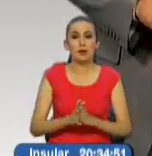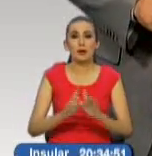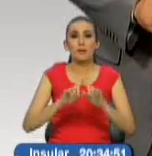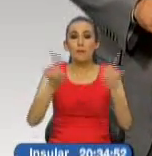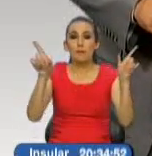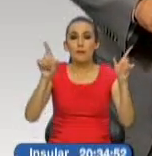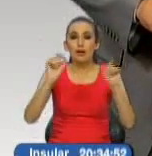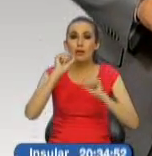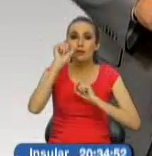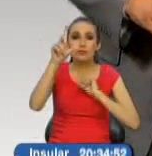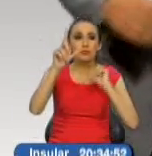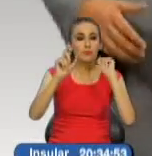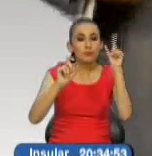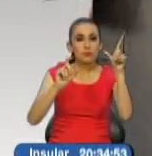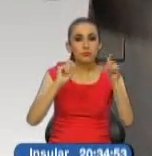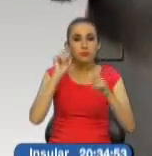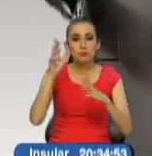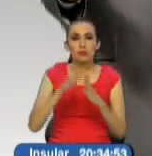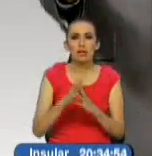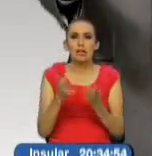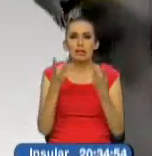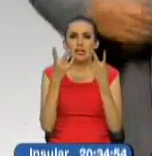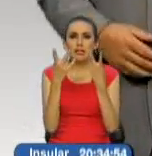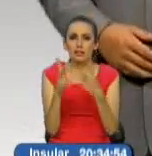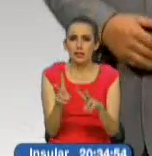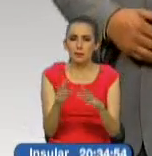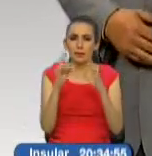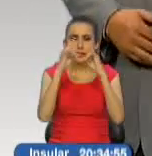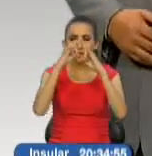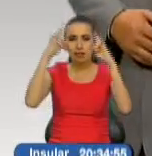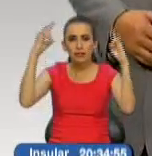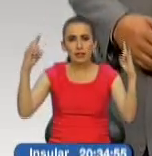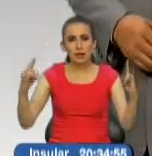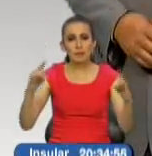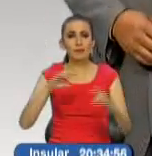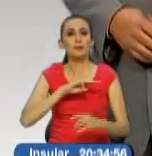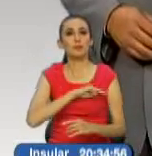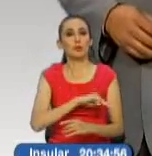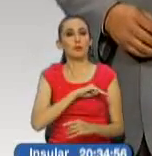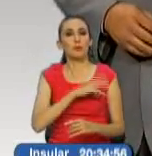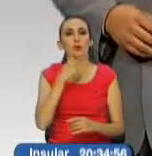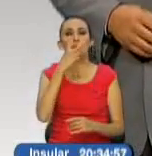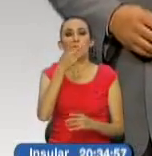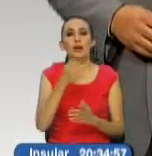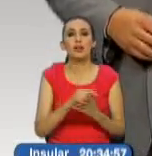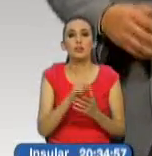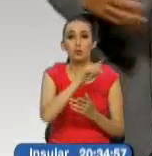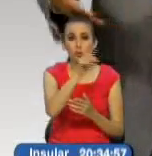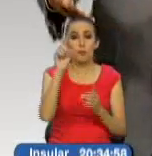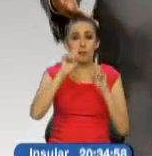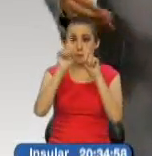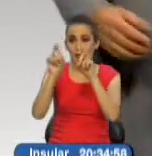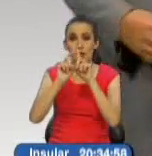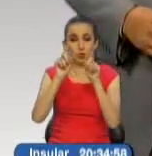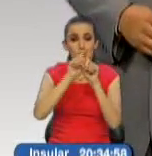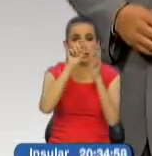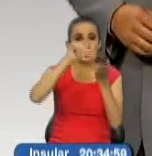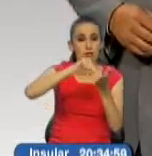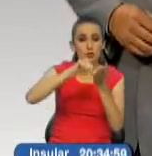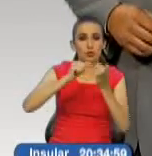oferta no concluye ahí. También existen campamentos municipales. Pregunte en tu ciudad al respecto, pues son